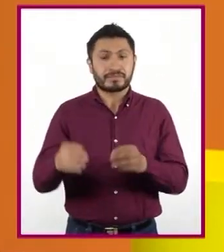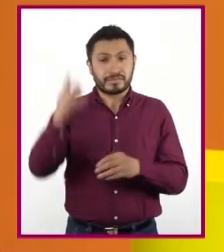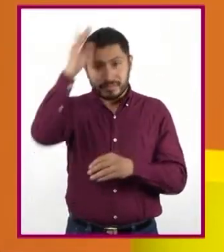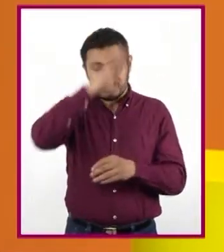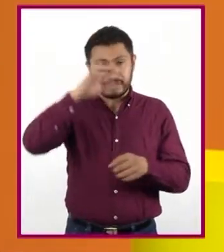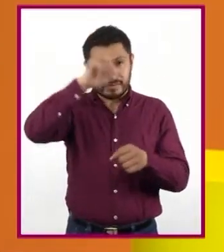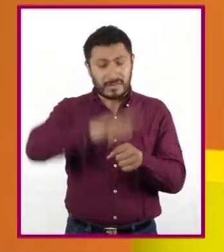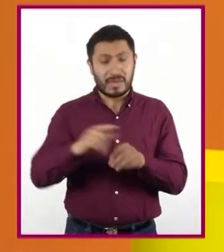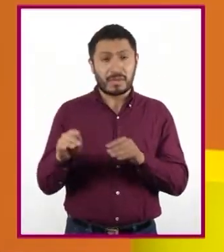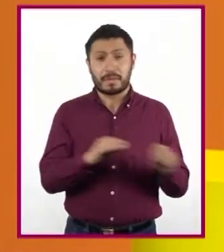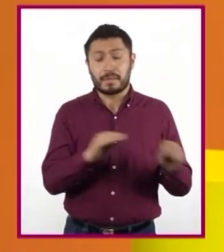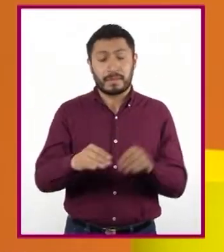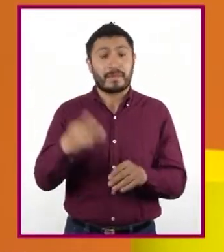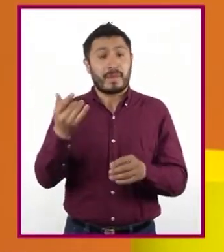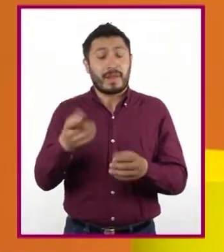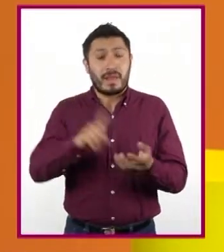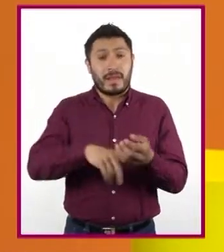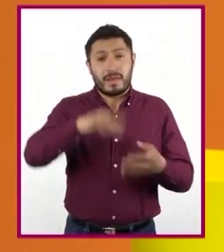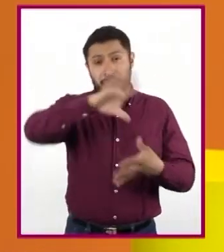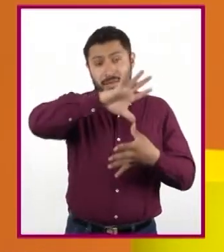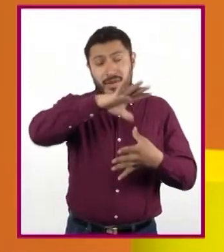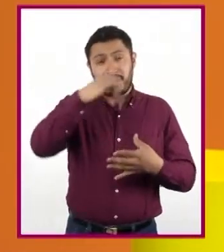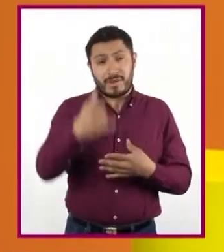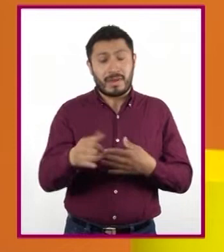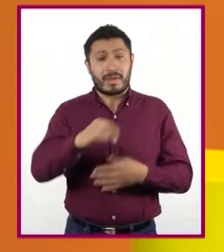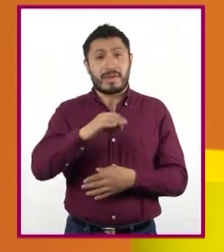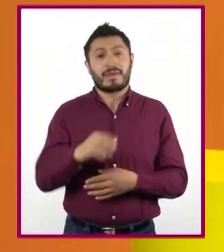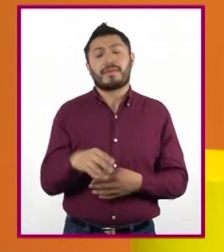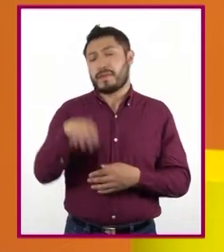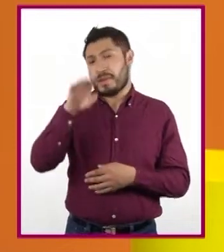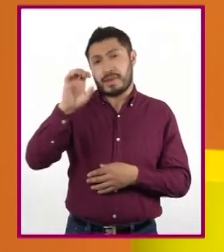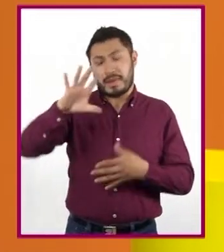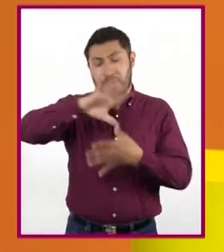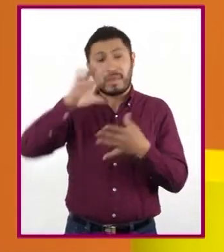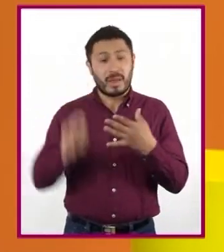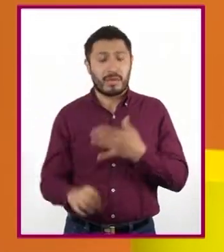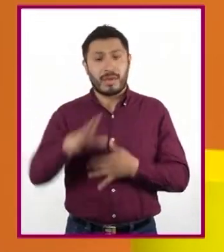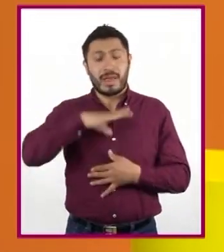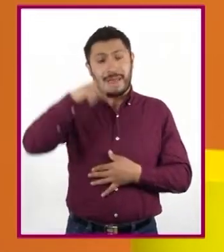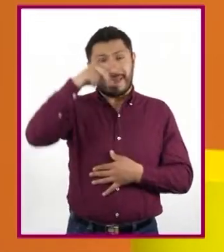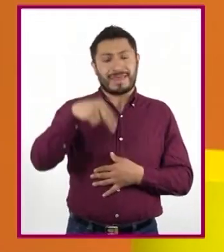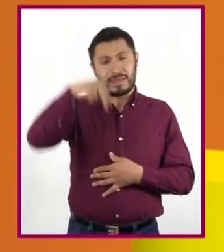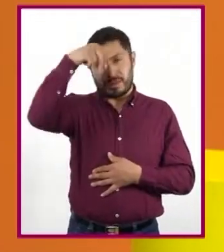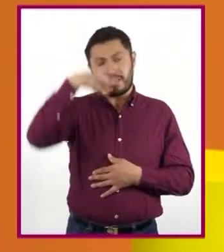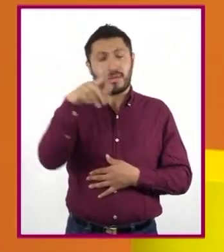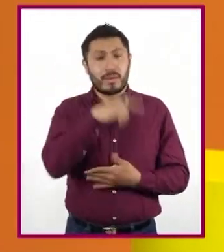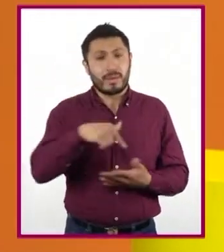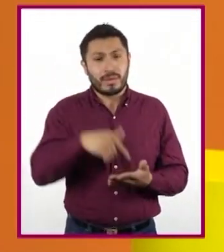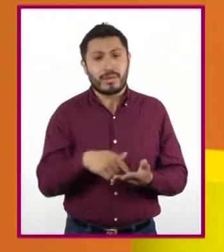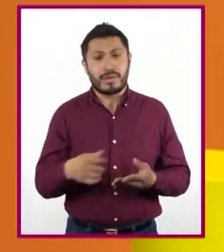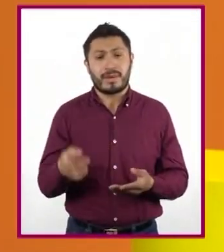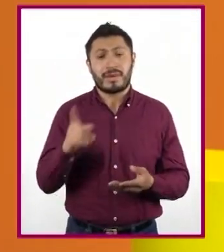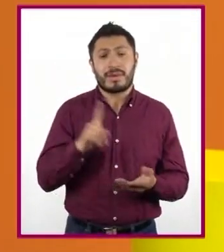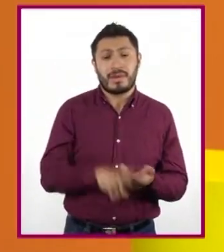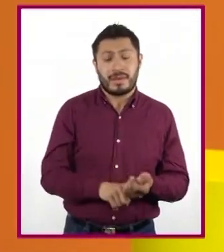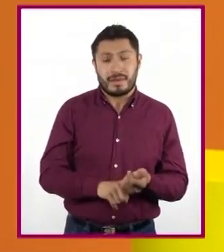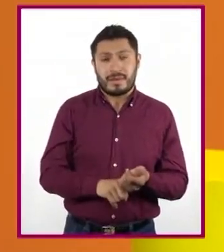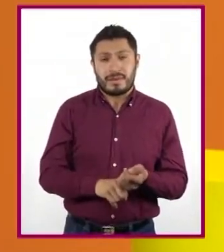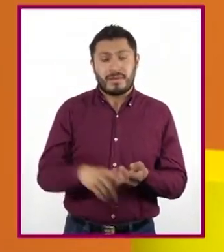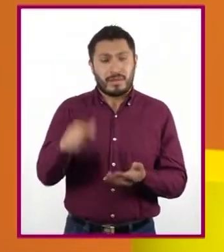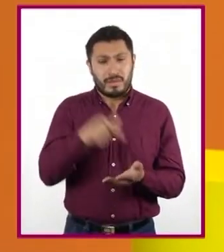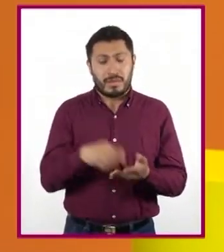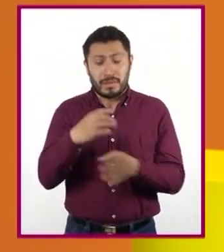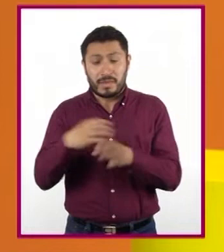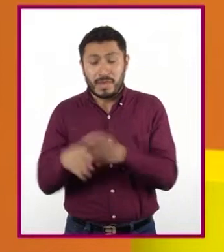culturales entre Mesoamérica y Oasis América, la del norte fue una zona en la cual se obtenían varios